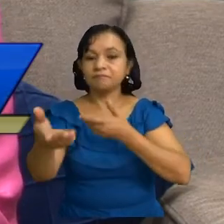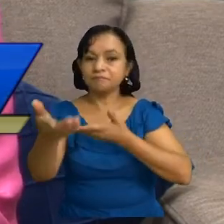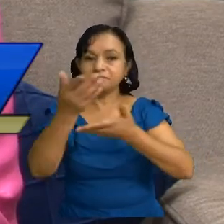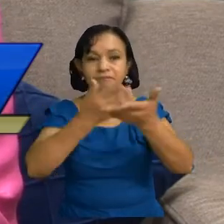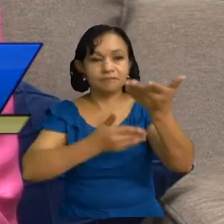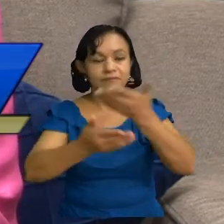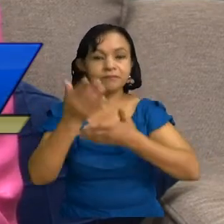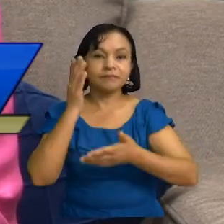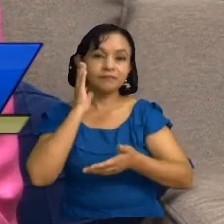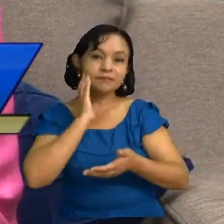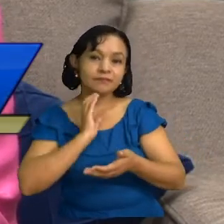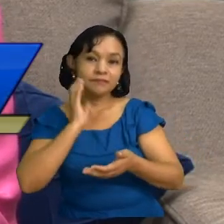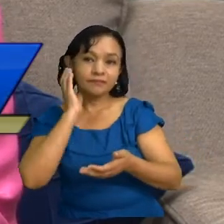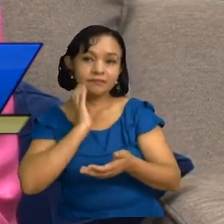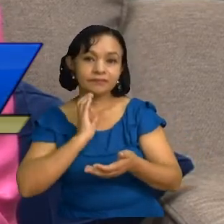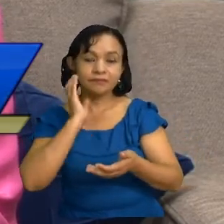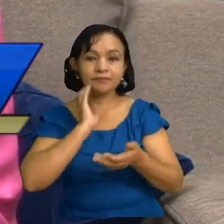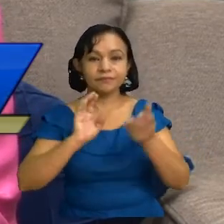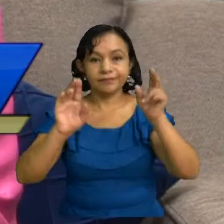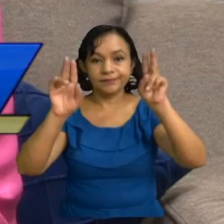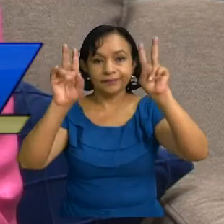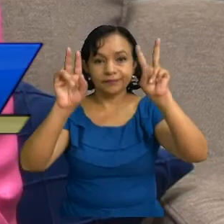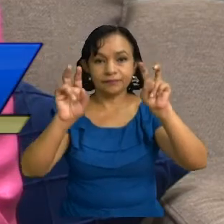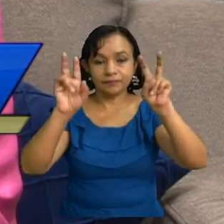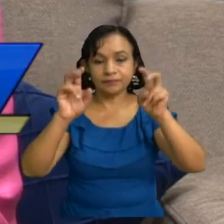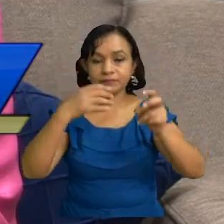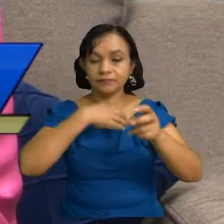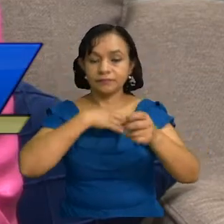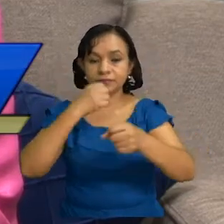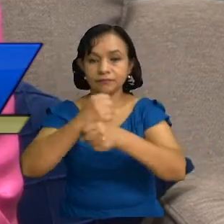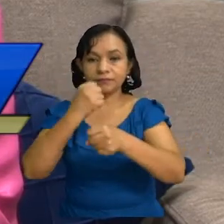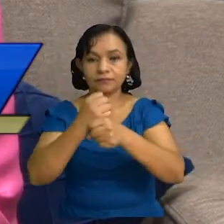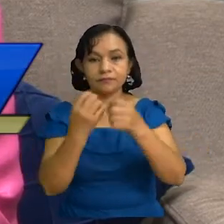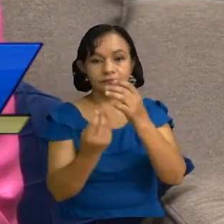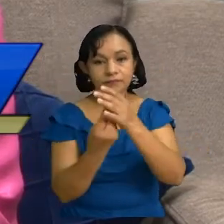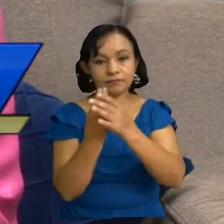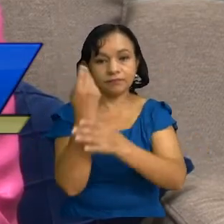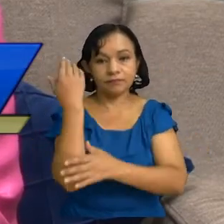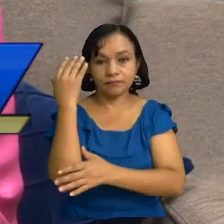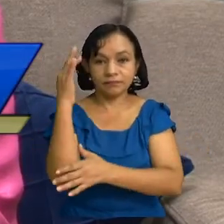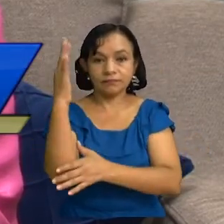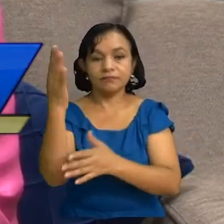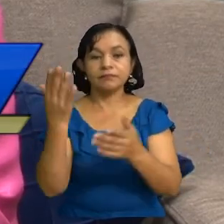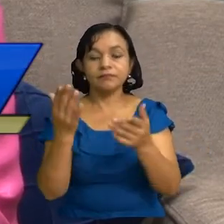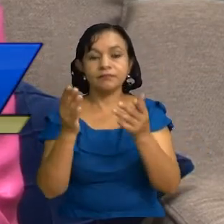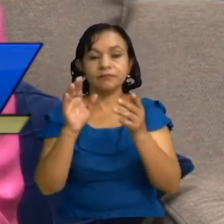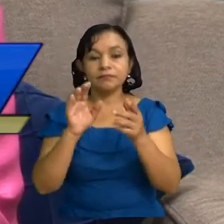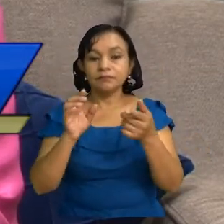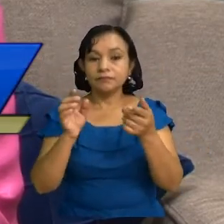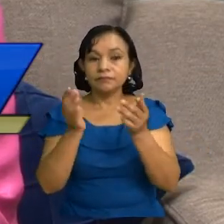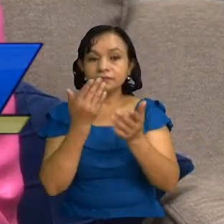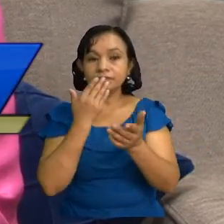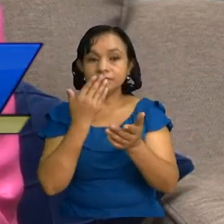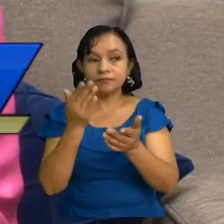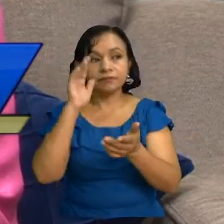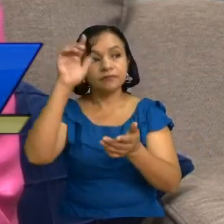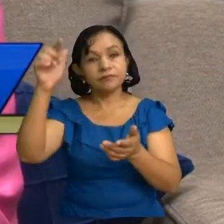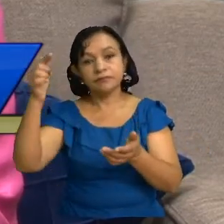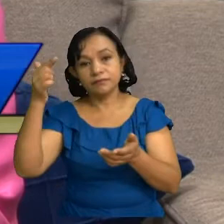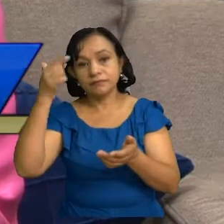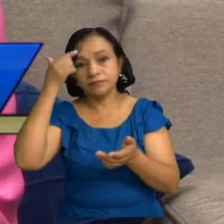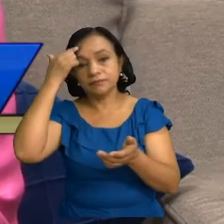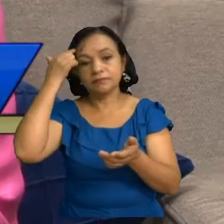toda la experiencia del tema de forestería comunitaria porque uno de los ejes también de nuestro buen gobierno ha estado